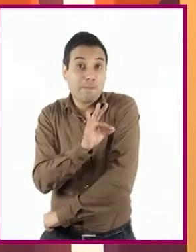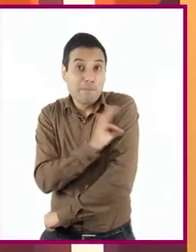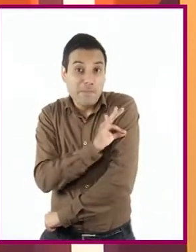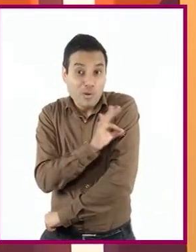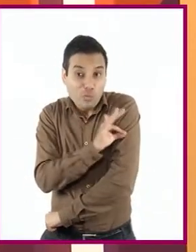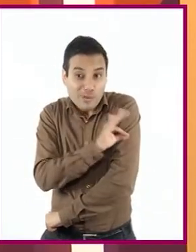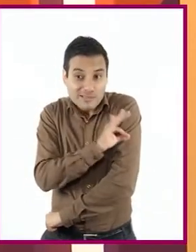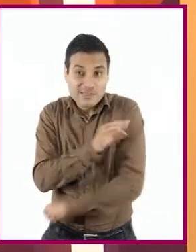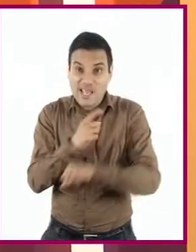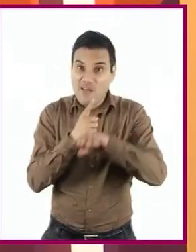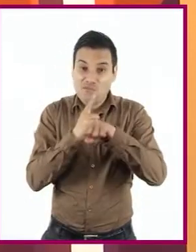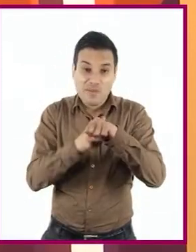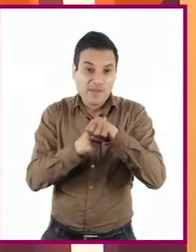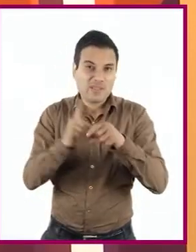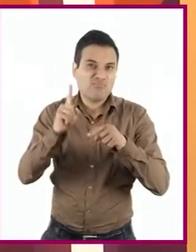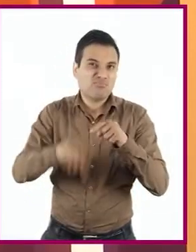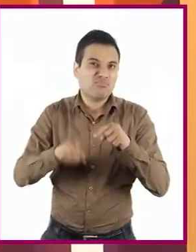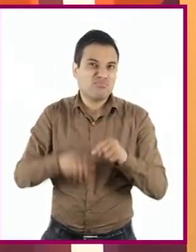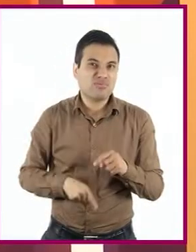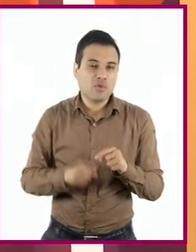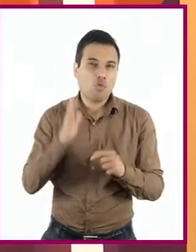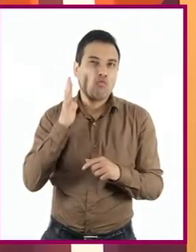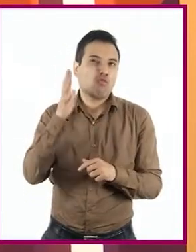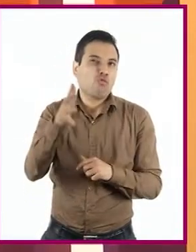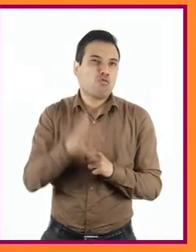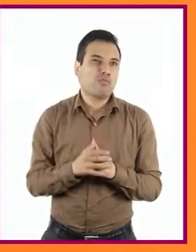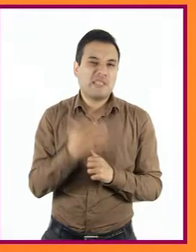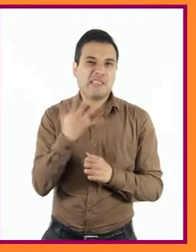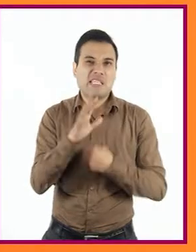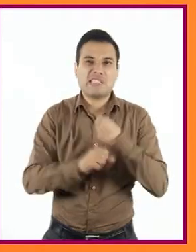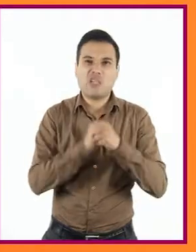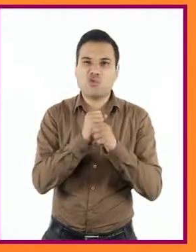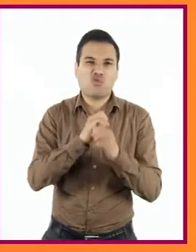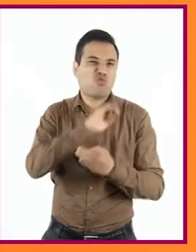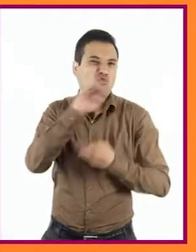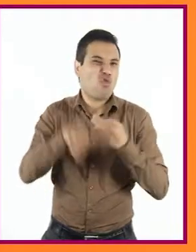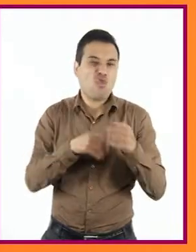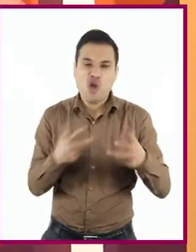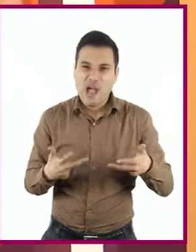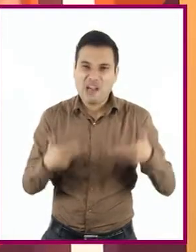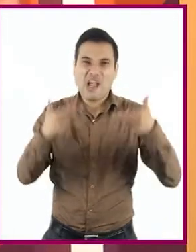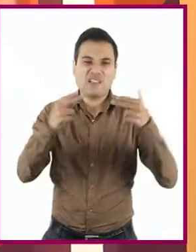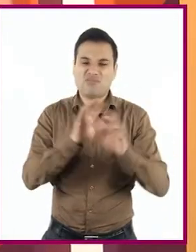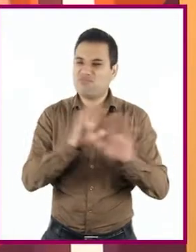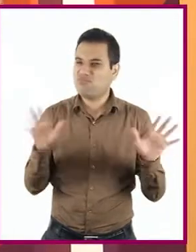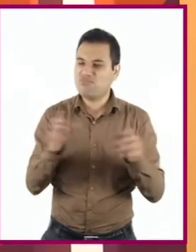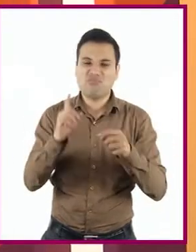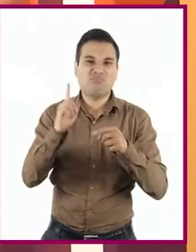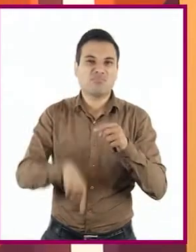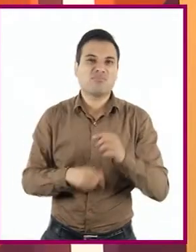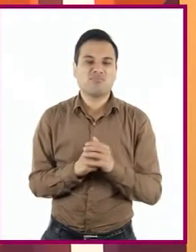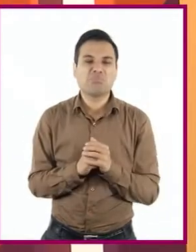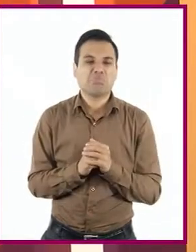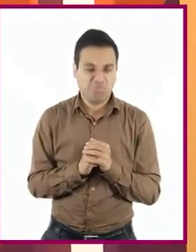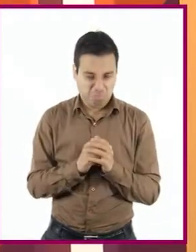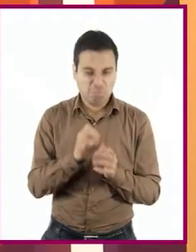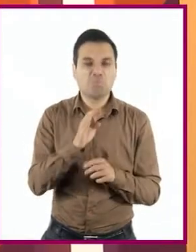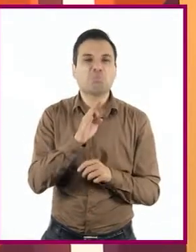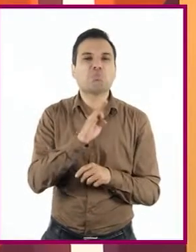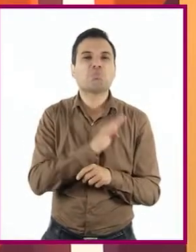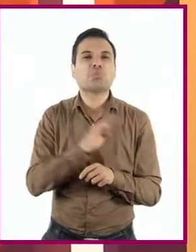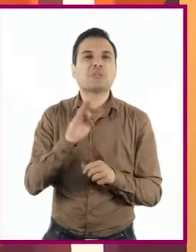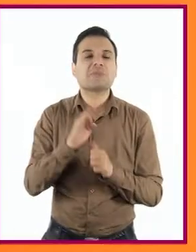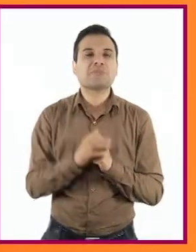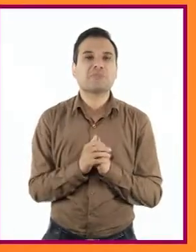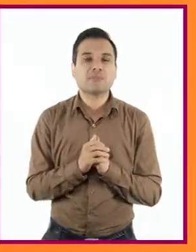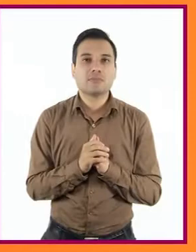muchas enfermedades que ahorita no están. Yo creo que en unos 10 años todos los cánceres se van a curar, ¿no? O van a dejar de existir.